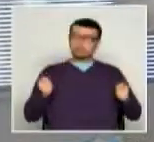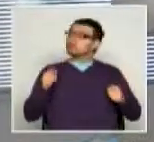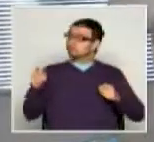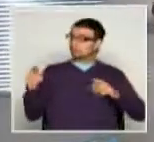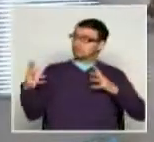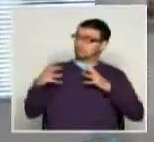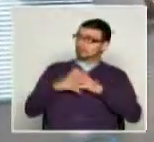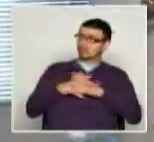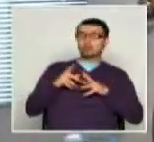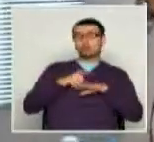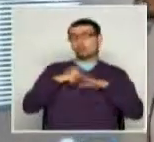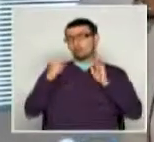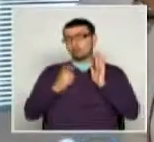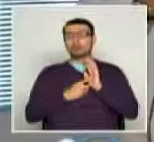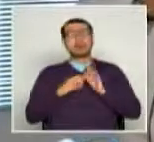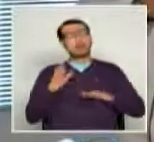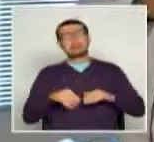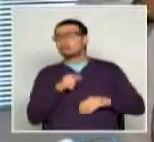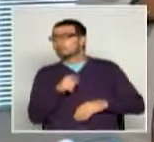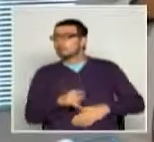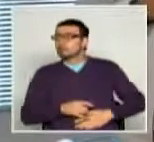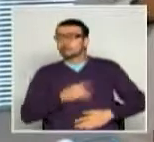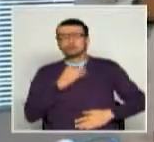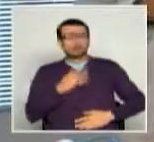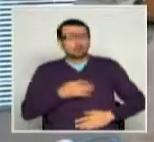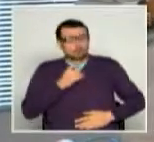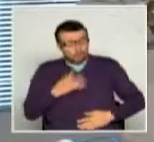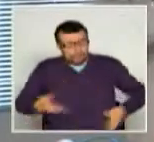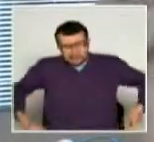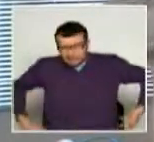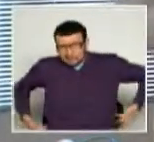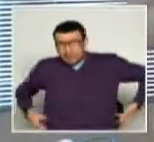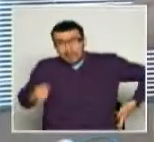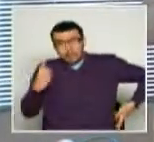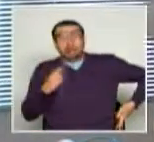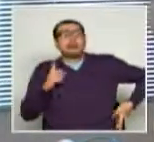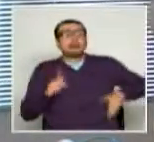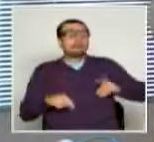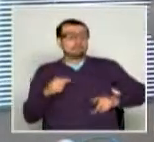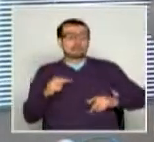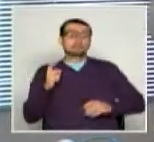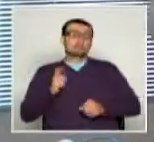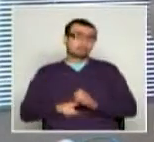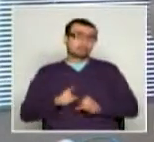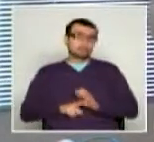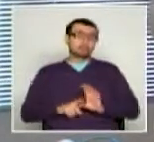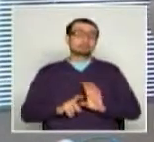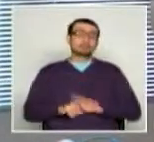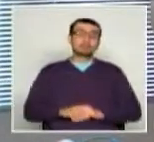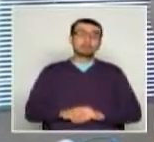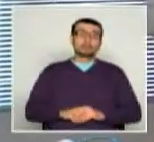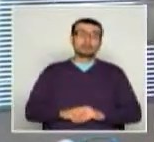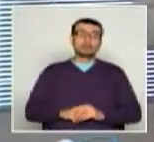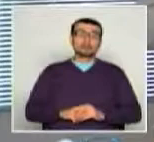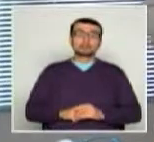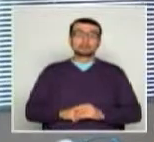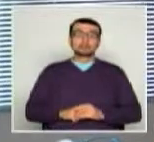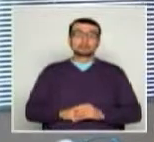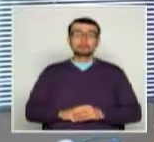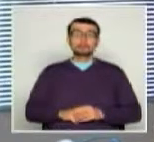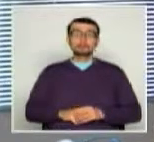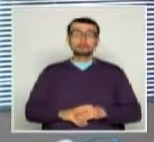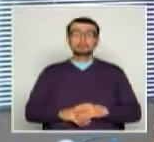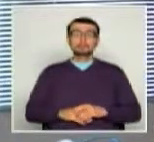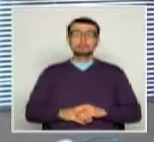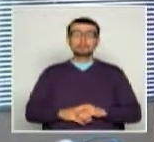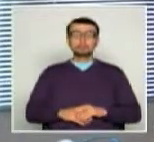complementar que a veces estos dolores lumbales siempre están reflejados a nivel cervical y el paciente refiere dolor de cabeza.